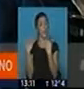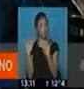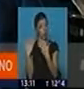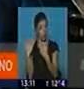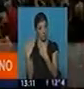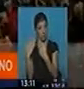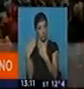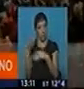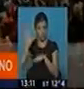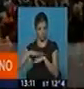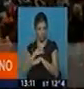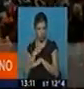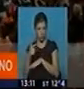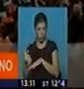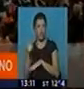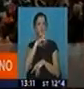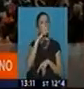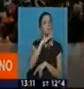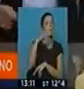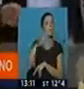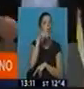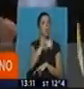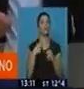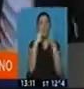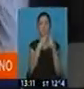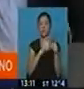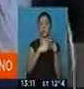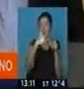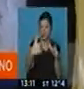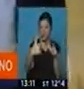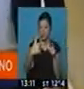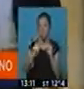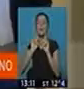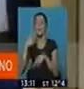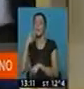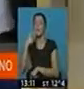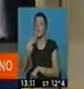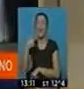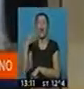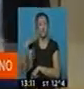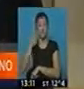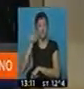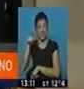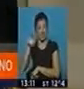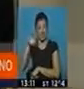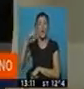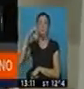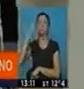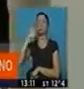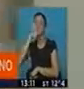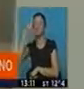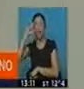es la responsable de haber aumentado la fuerza del Partido Popular y cruzó a los socialistas al afirmar que los ataques del PSOE a